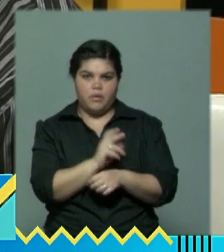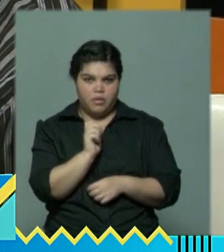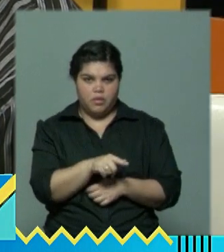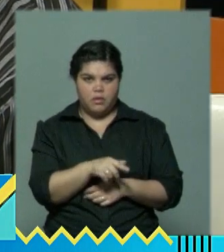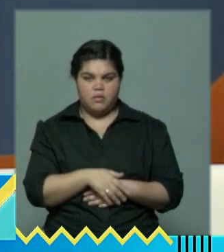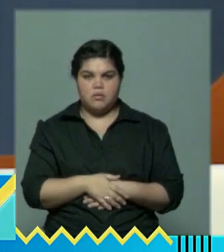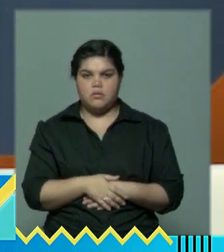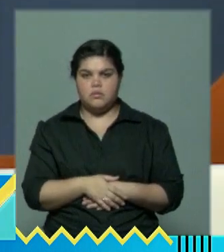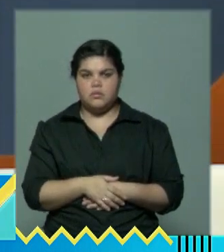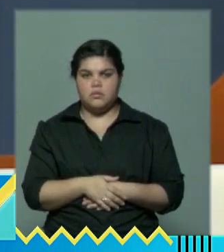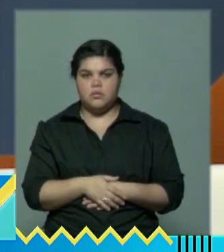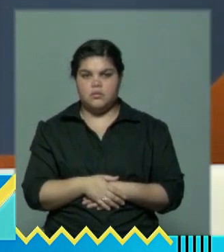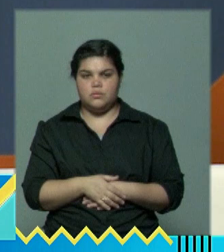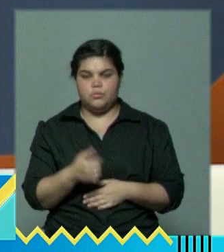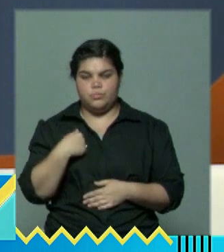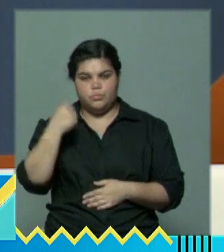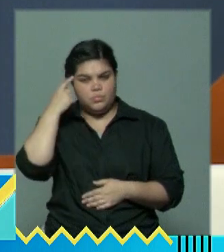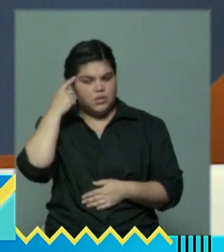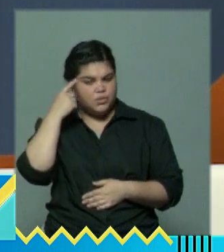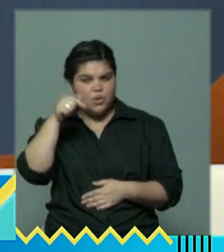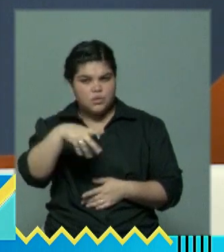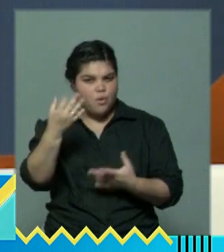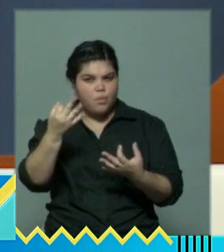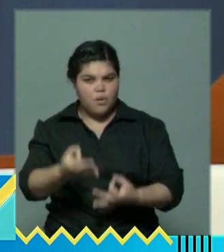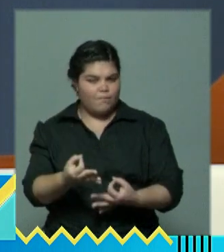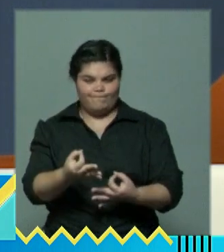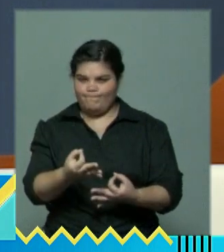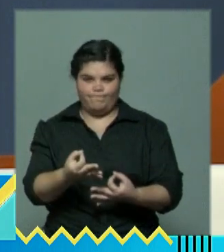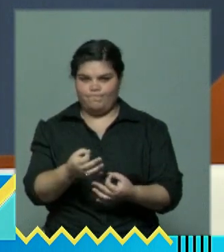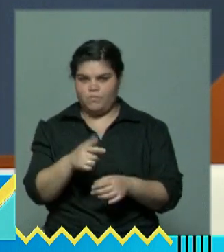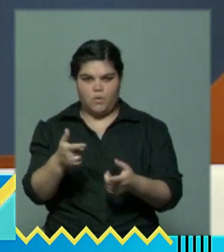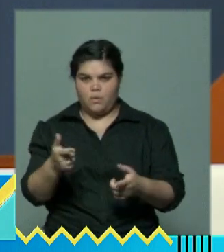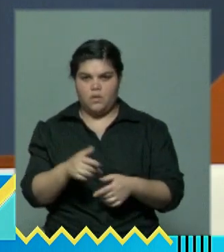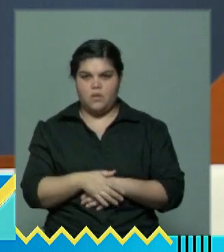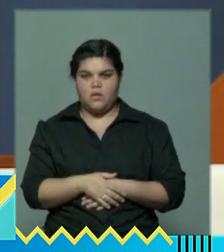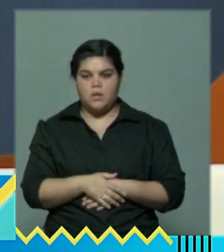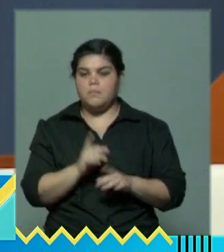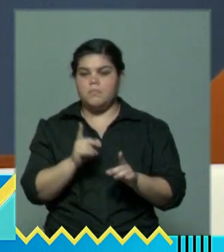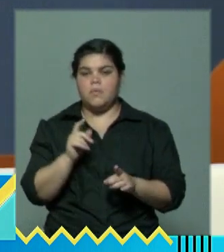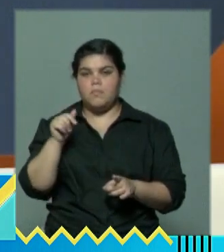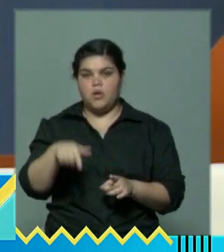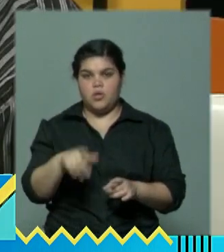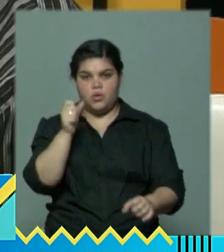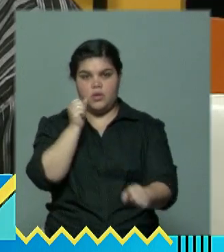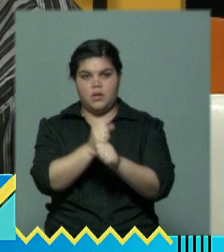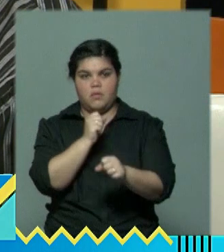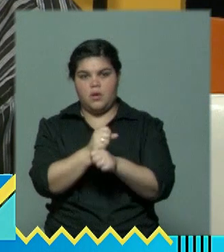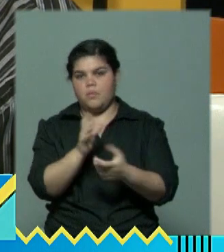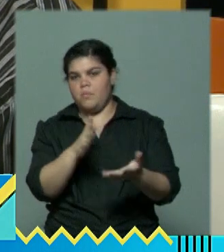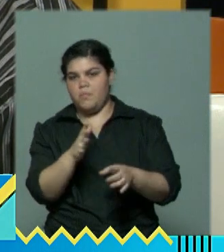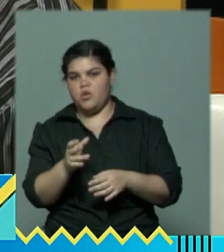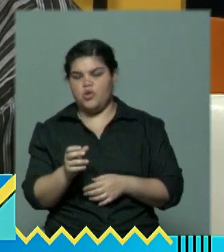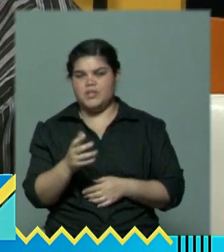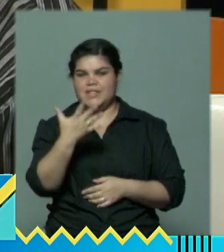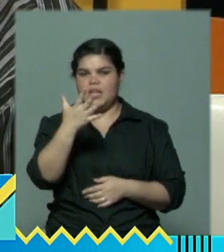creo que no es bueno, digo, inclusive esto de al trabajador te voy a reconocer 5 años, 60